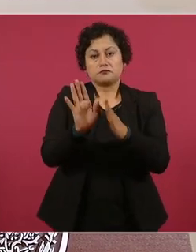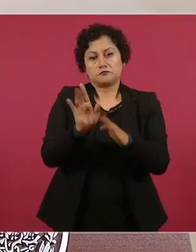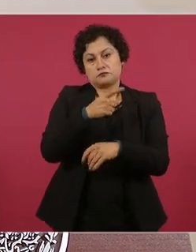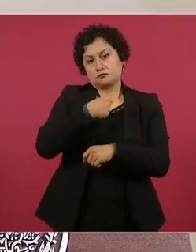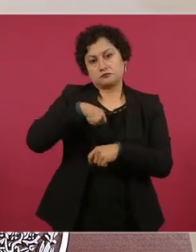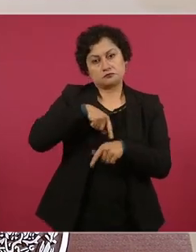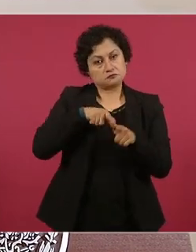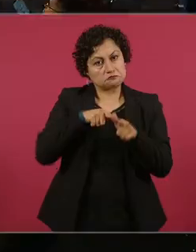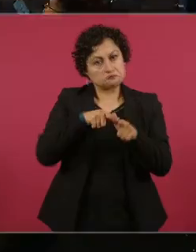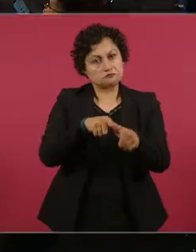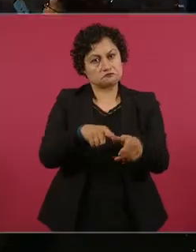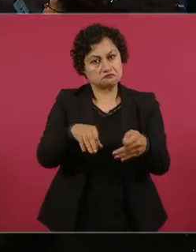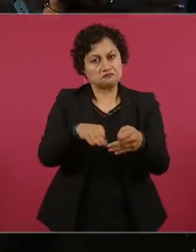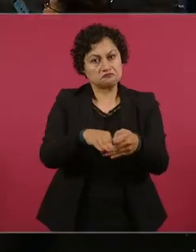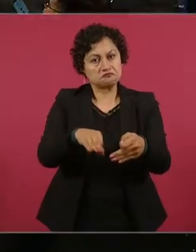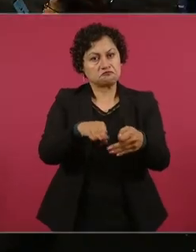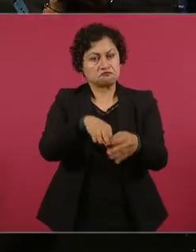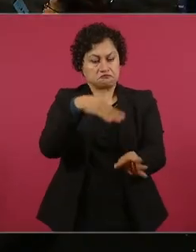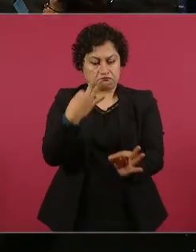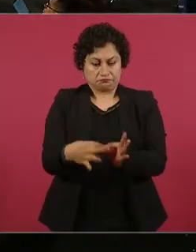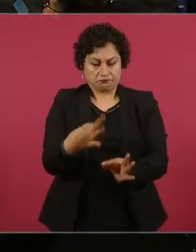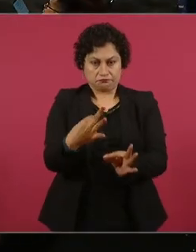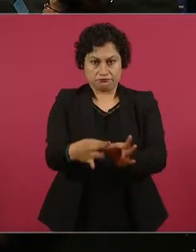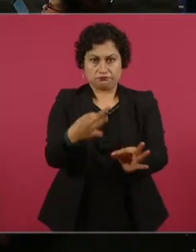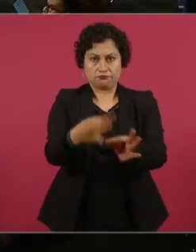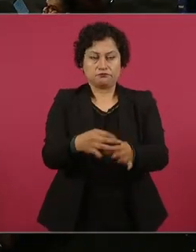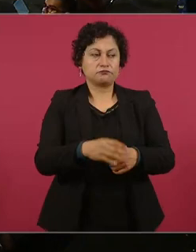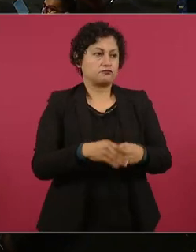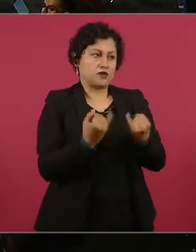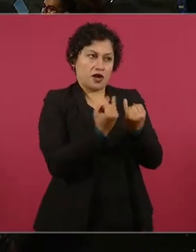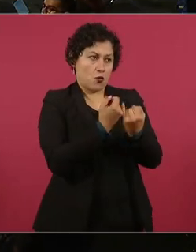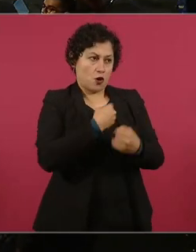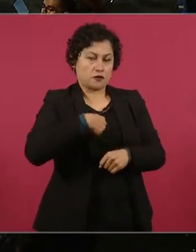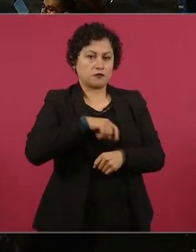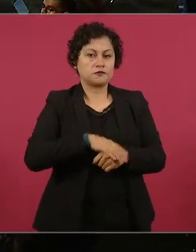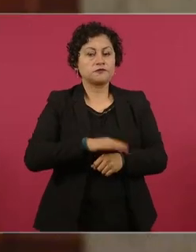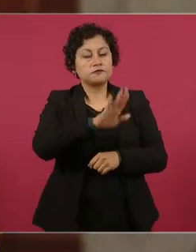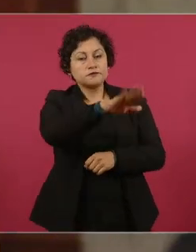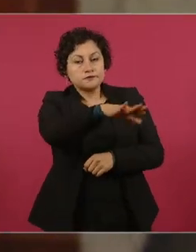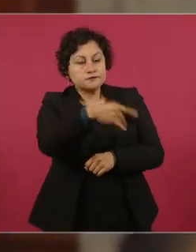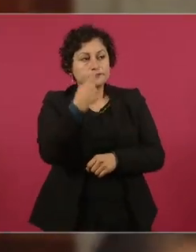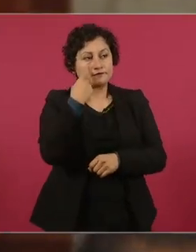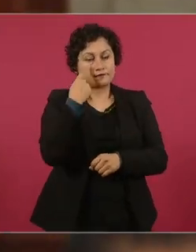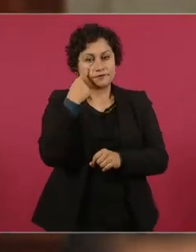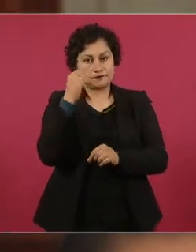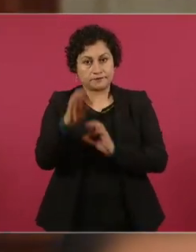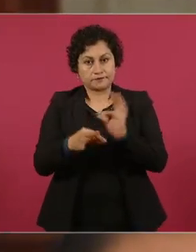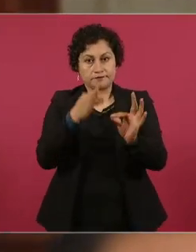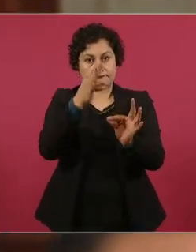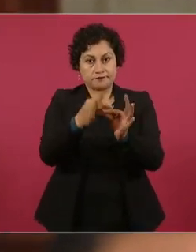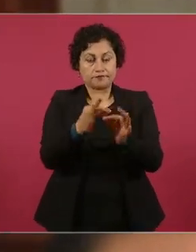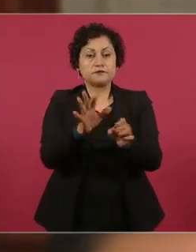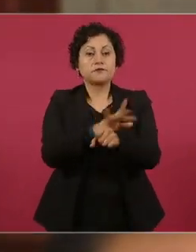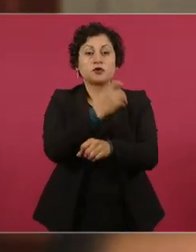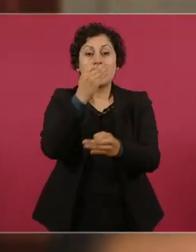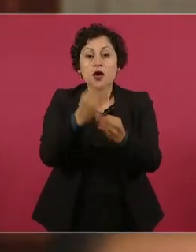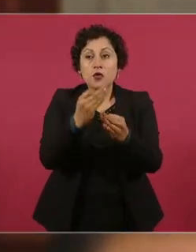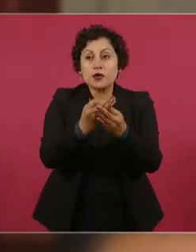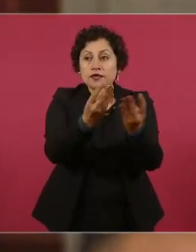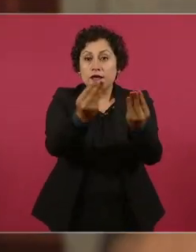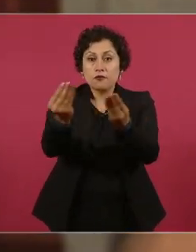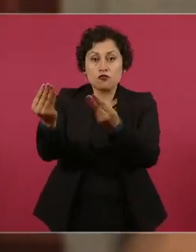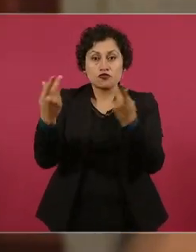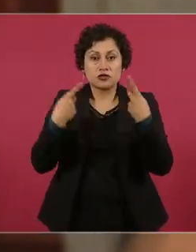cumpliendo con nuestra responsabilidad. Igual que nosotros. Presidente, solamente para puntualizar, porque hay muchas personas que nos están escuchando y que son